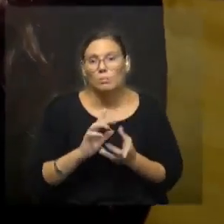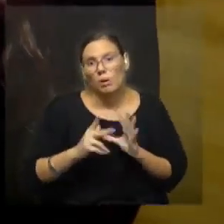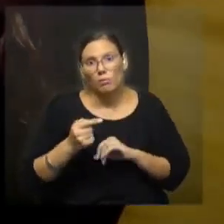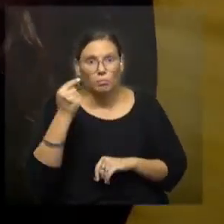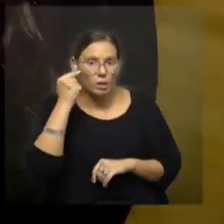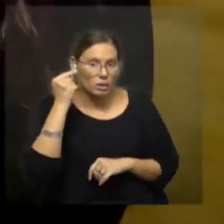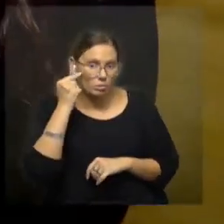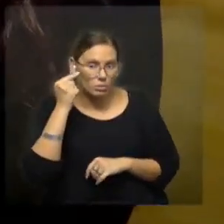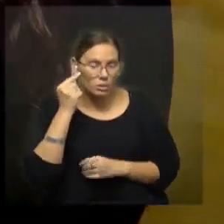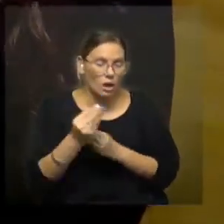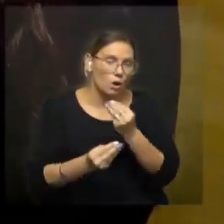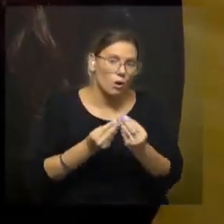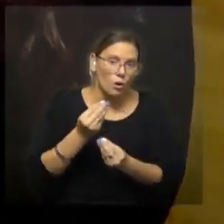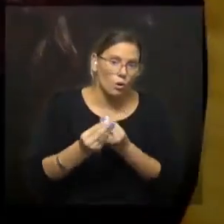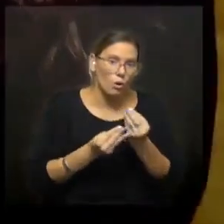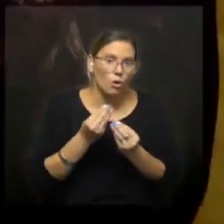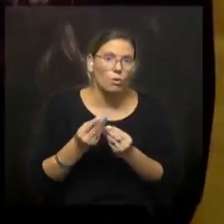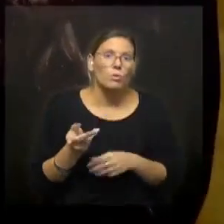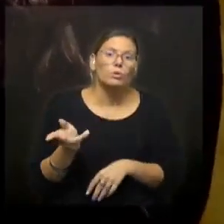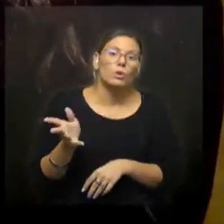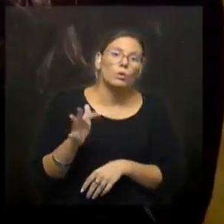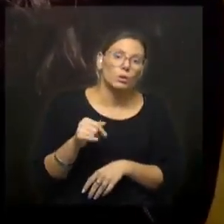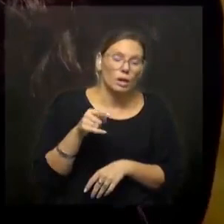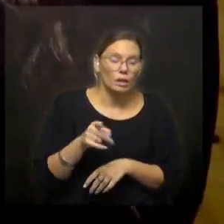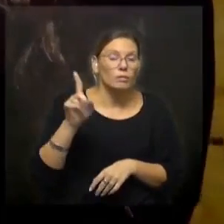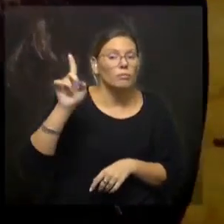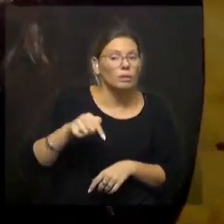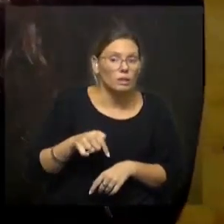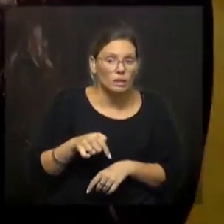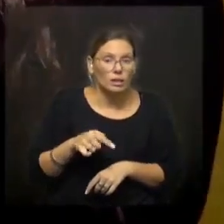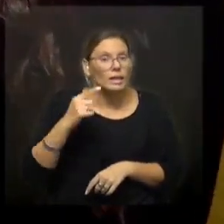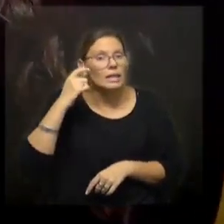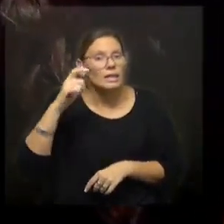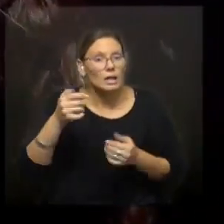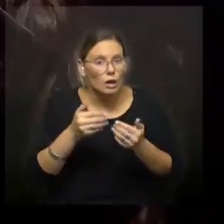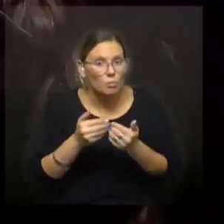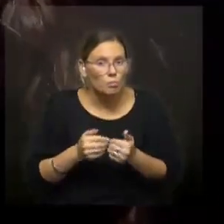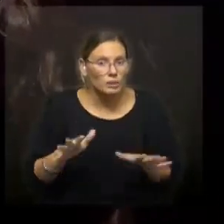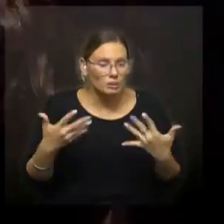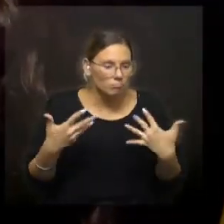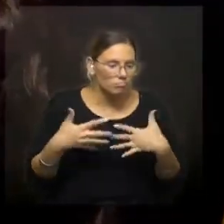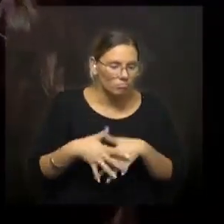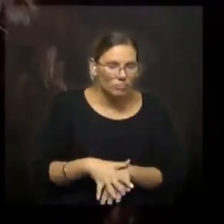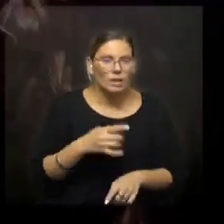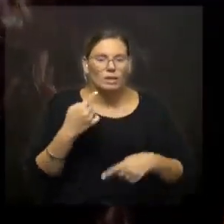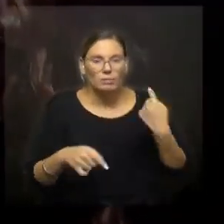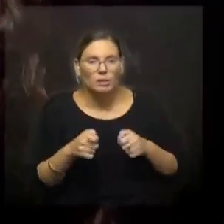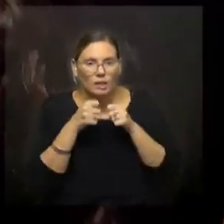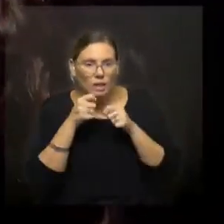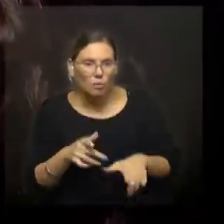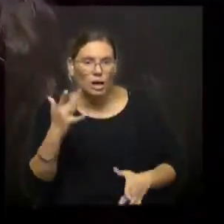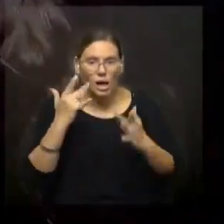en cuanto a cómo debemos transitar el día a día. Y desde allí surge entonces esta idea de empezar a fusionar los lenguajes artísticos que cada